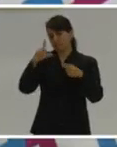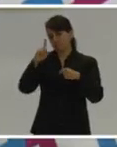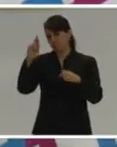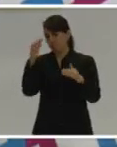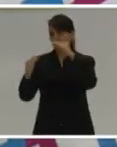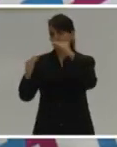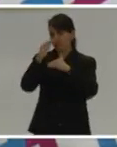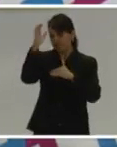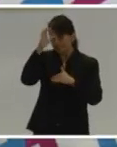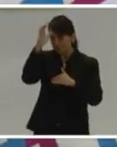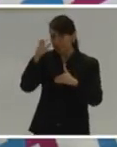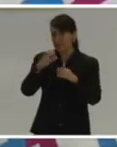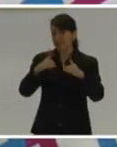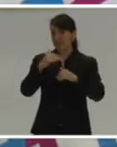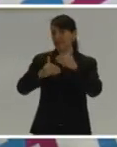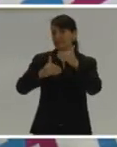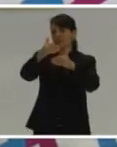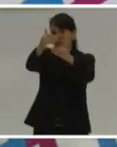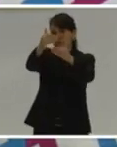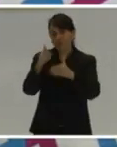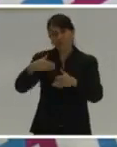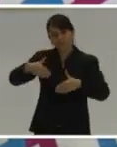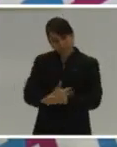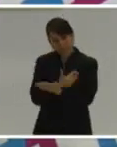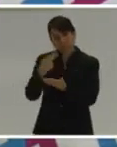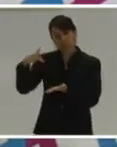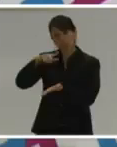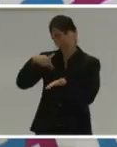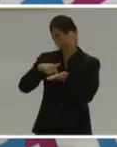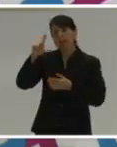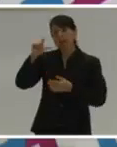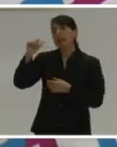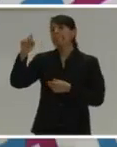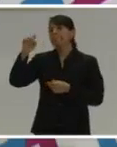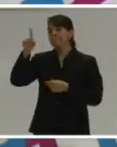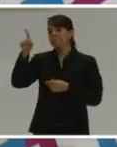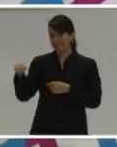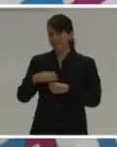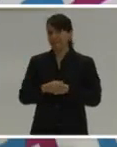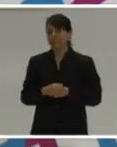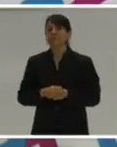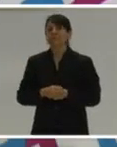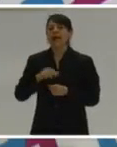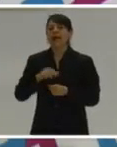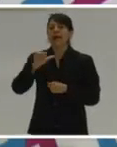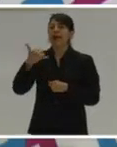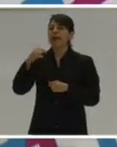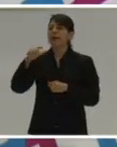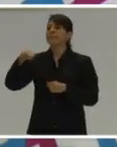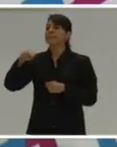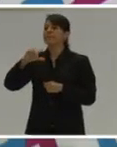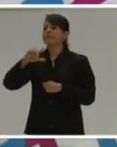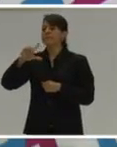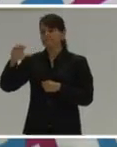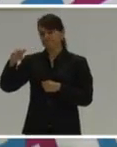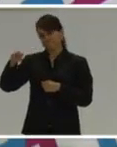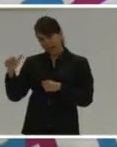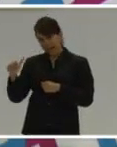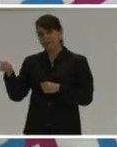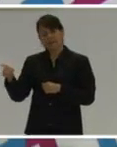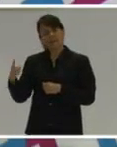Nació en La Paz y se autoidentifica como aymara. formó parte de la Red de Mujeres Indígenas